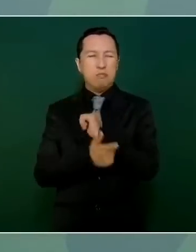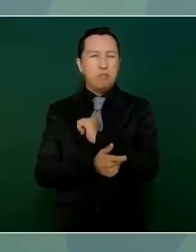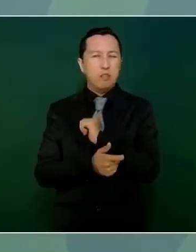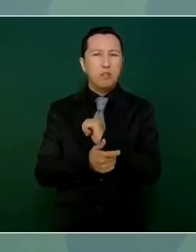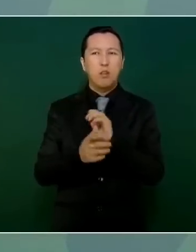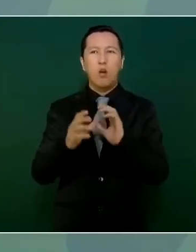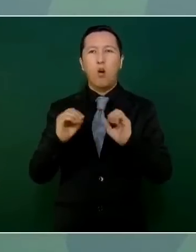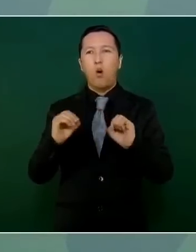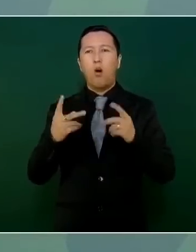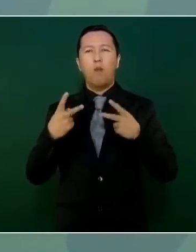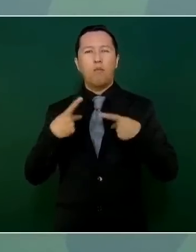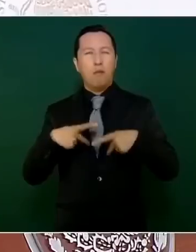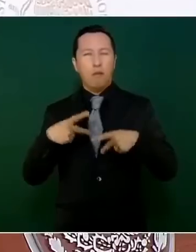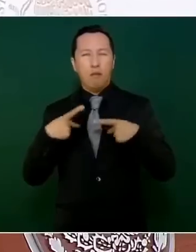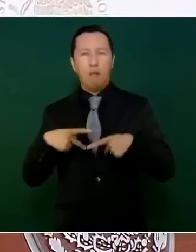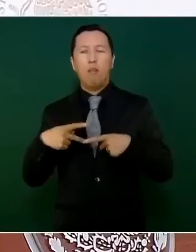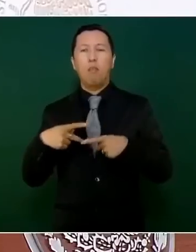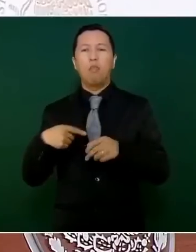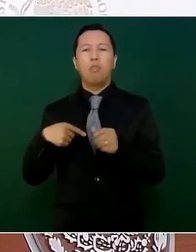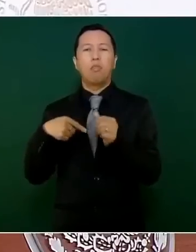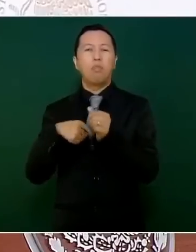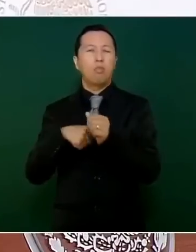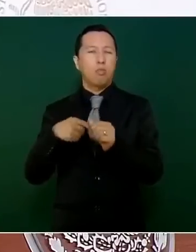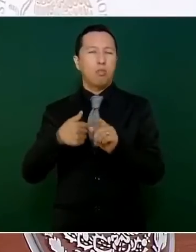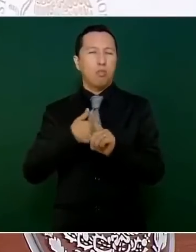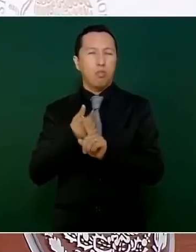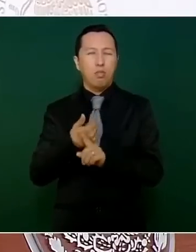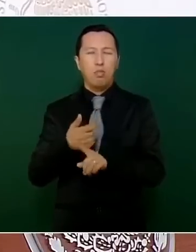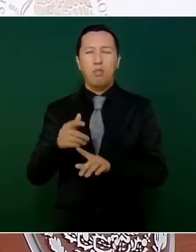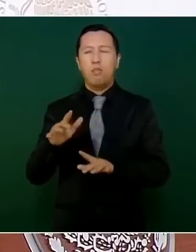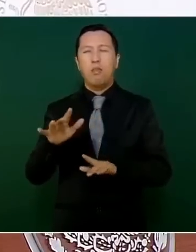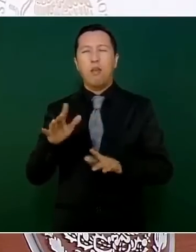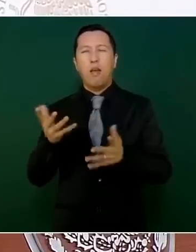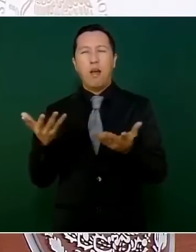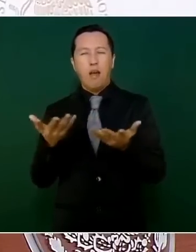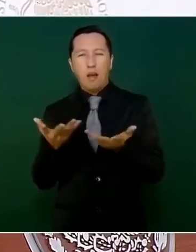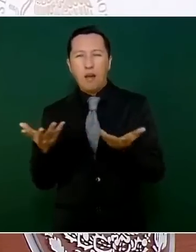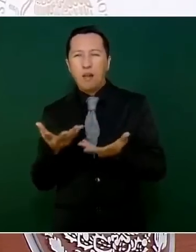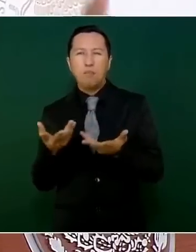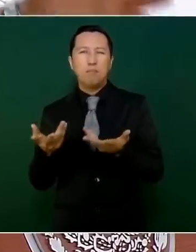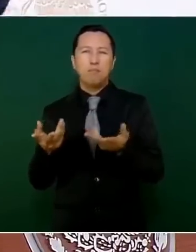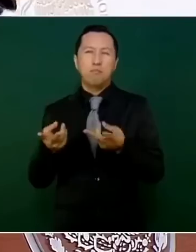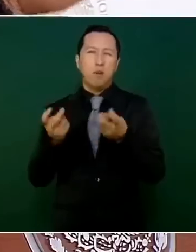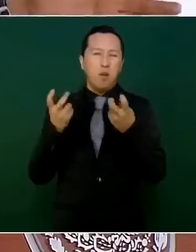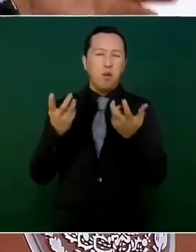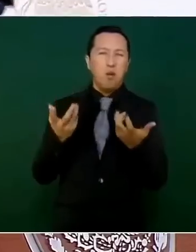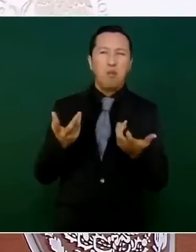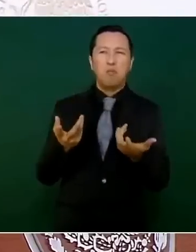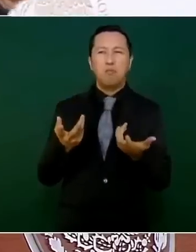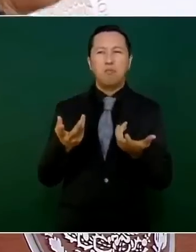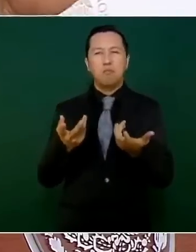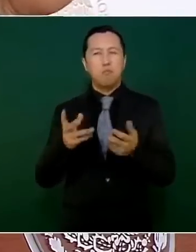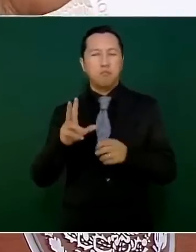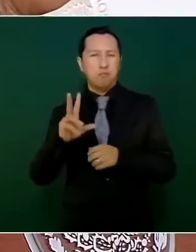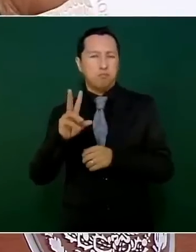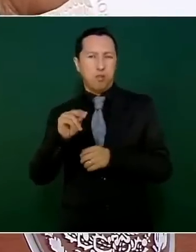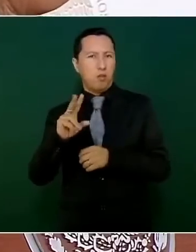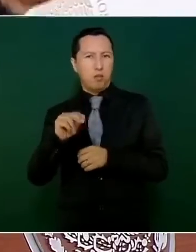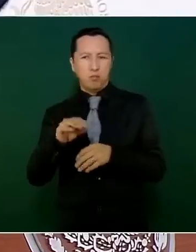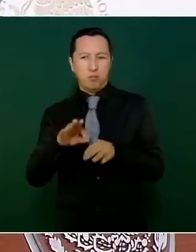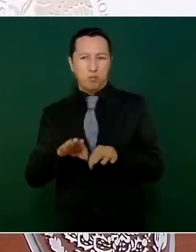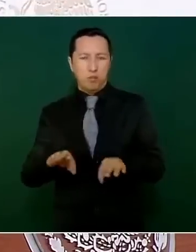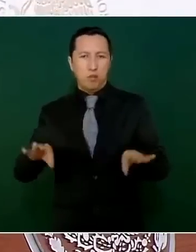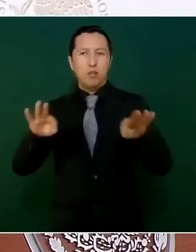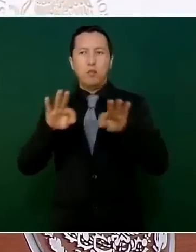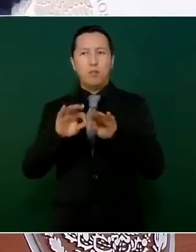gente que trafique con esas tierras que pues van a tener mucha